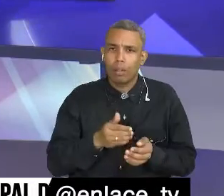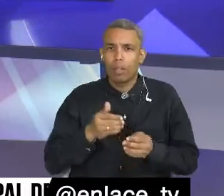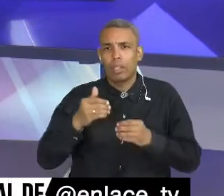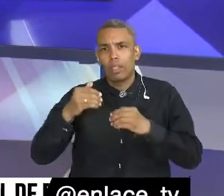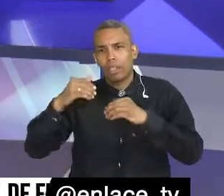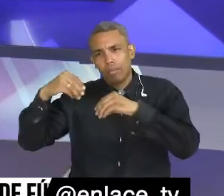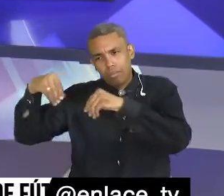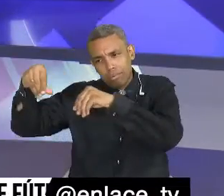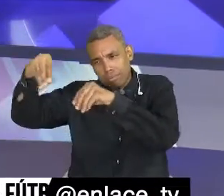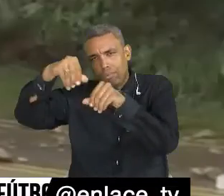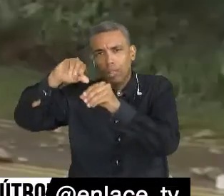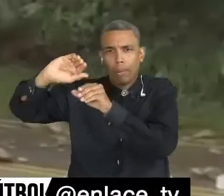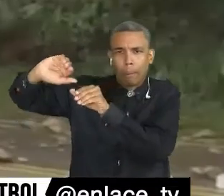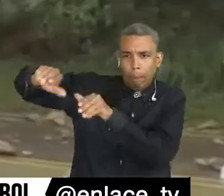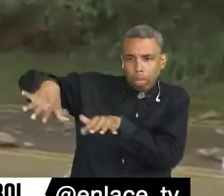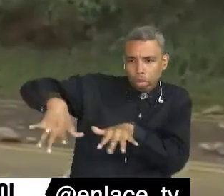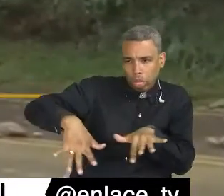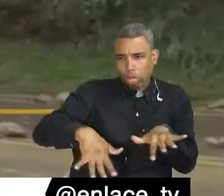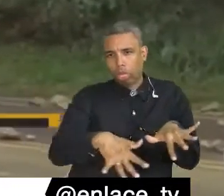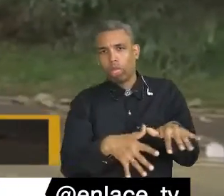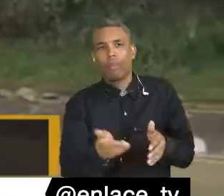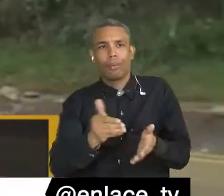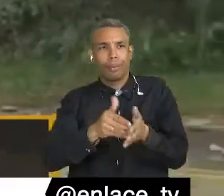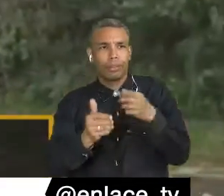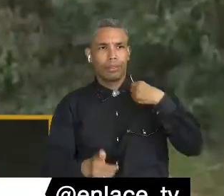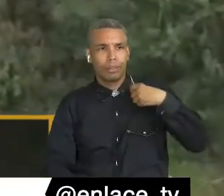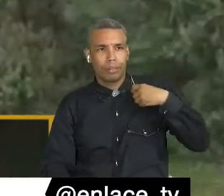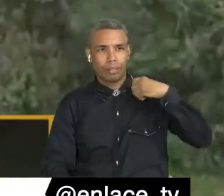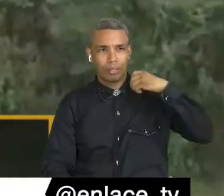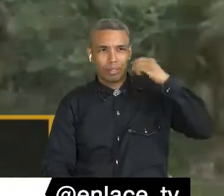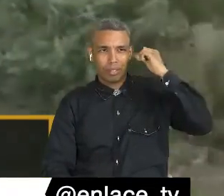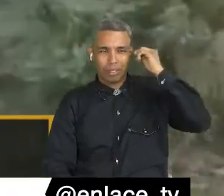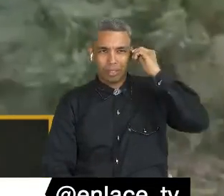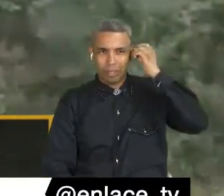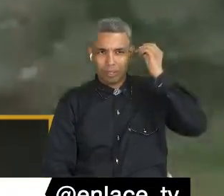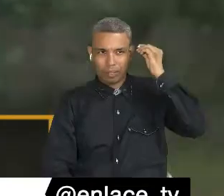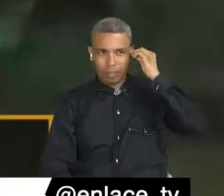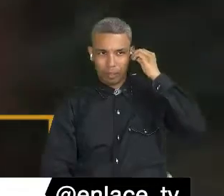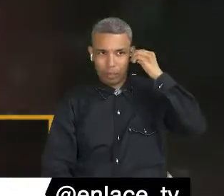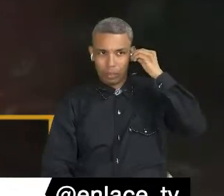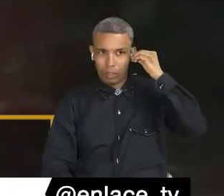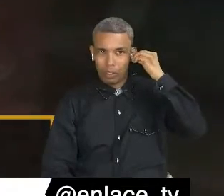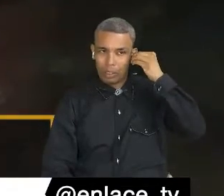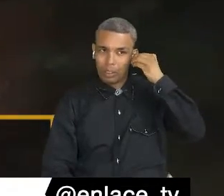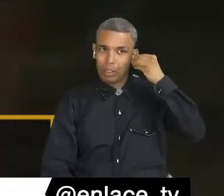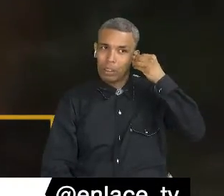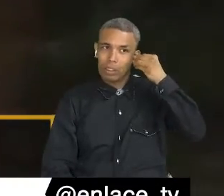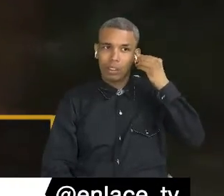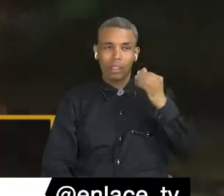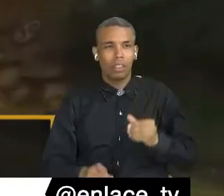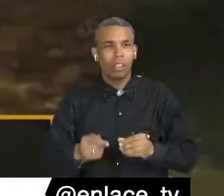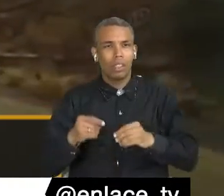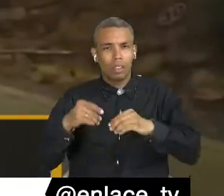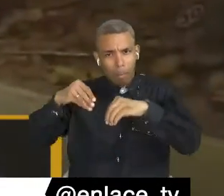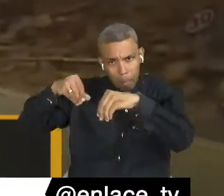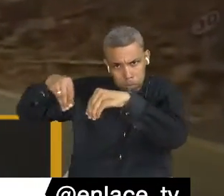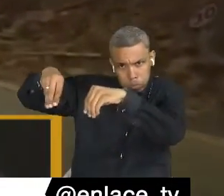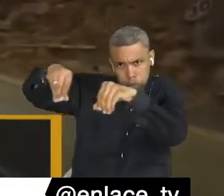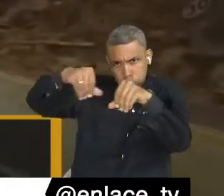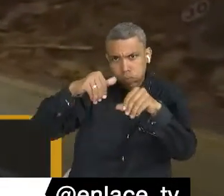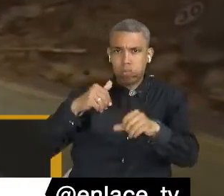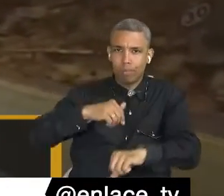constantes lluvias. Las fuertes lluvias provocaron un derrumbe en la vía que de Barranca Bermeja conduce a Bucaramanga. Por varias horas